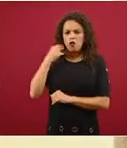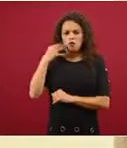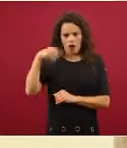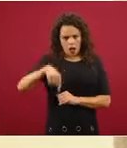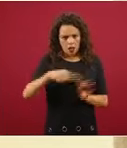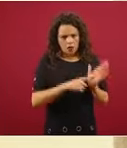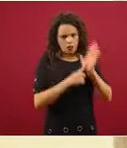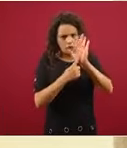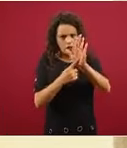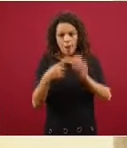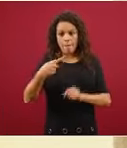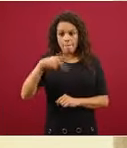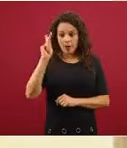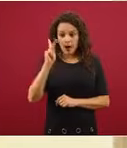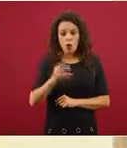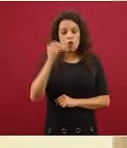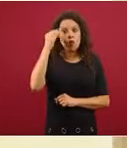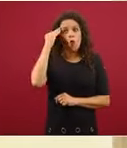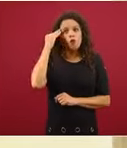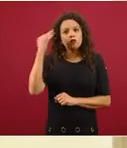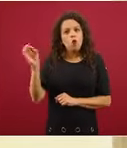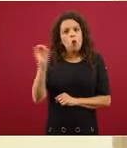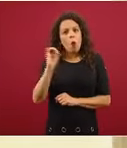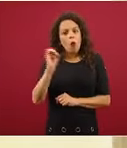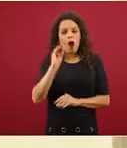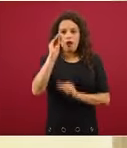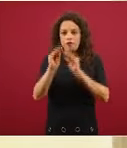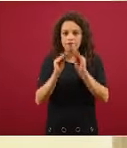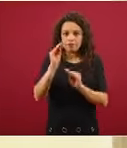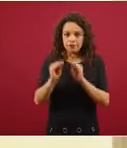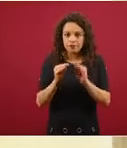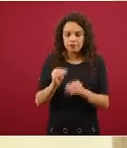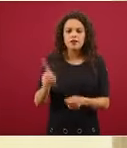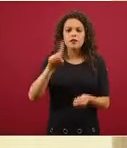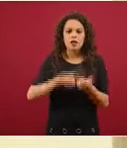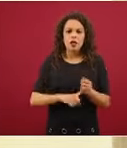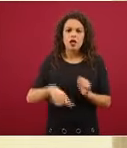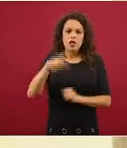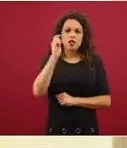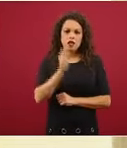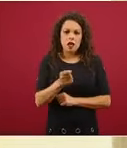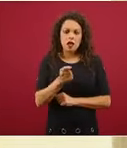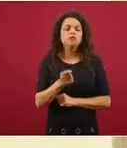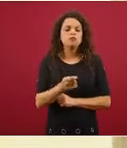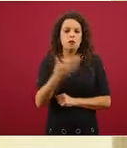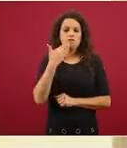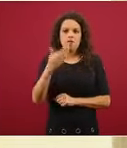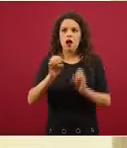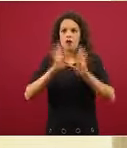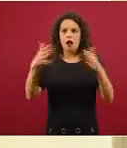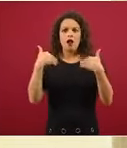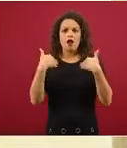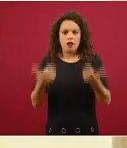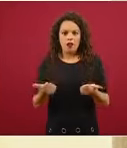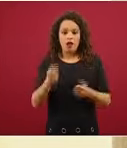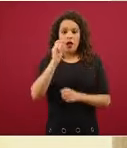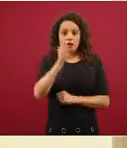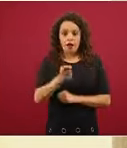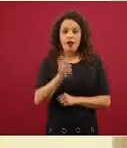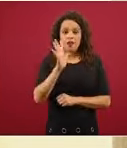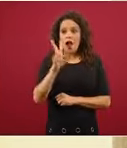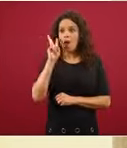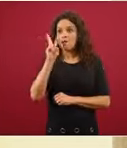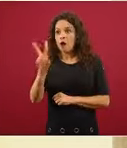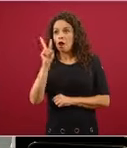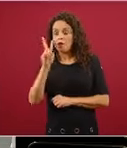una buena cantidad de tiempo que no las actualizábamos y que nos representan también muy bien y son congruentes con la disminución que hemos estado